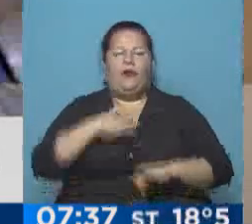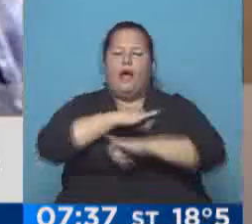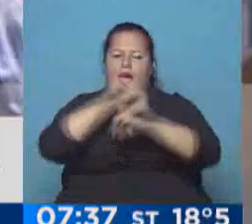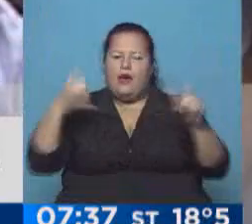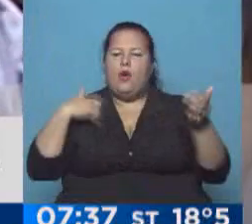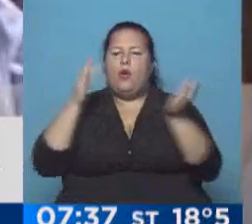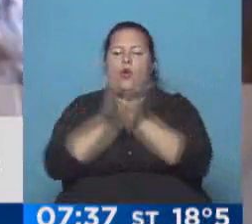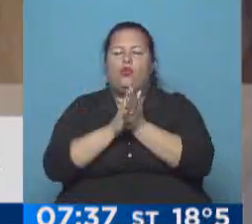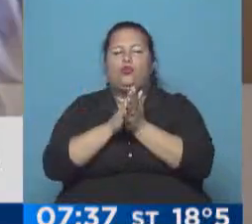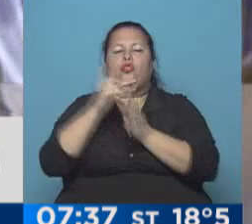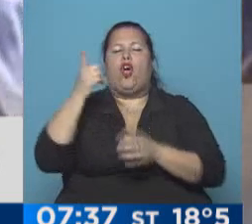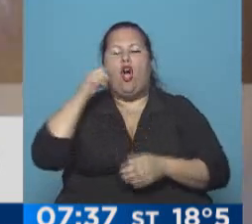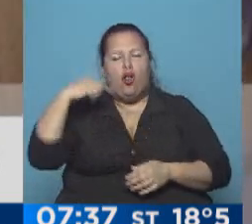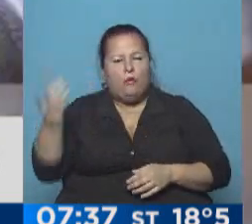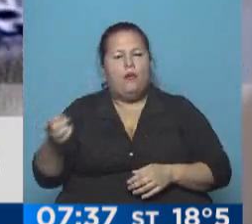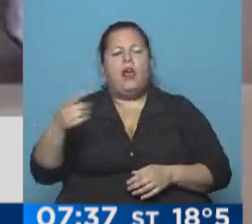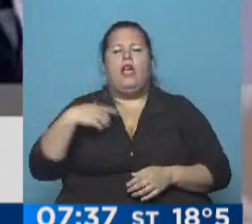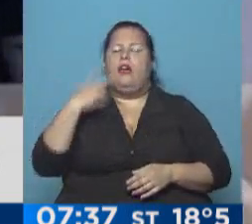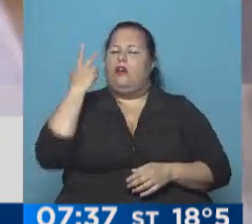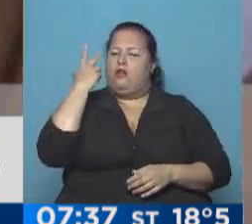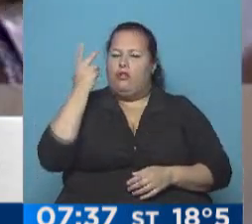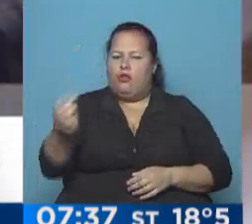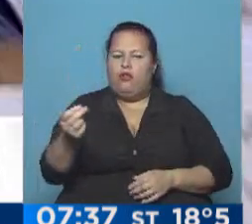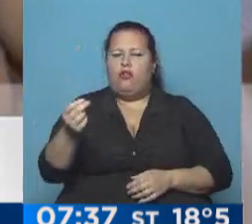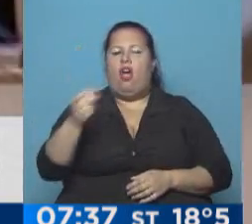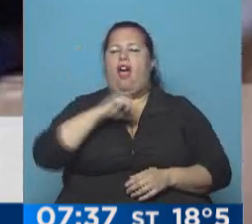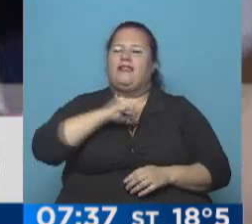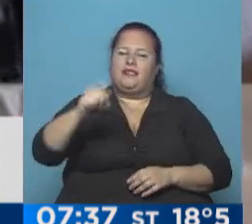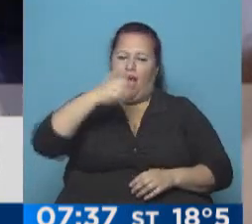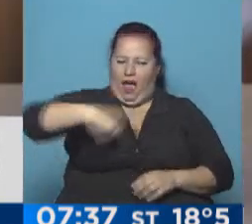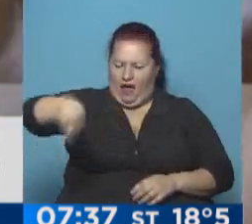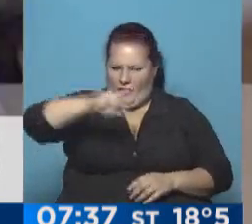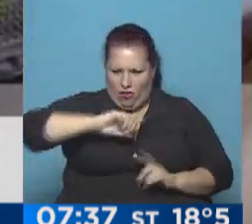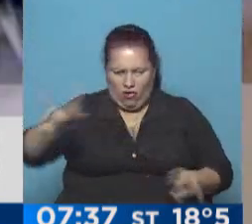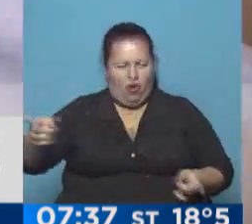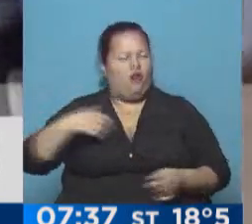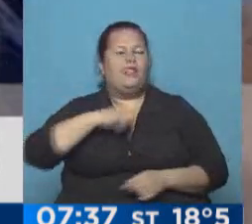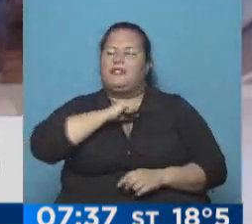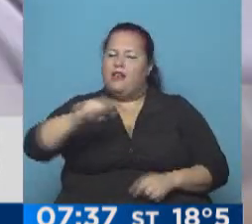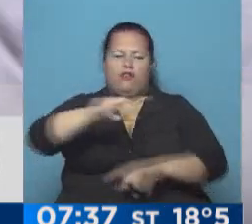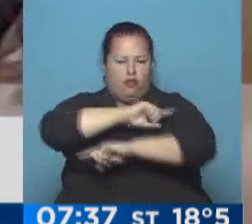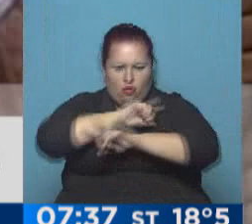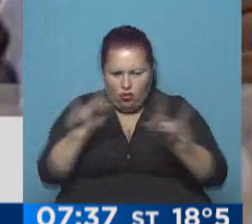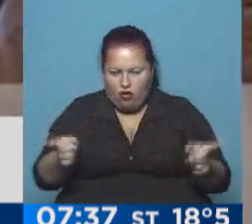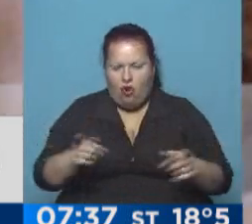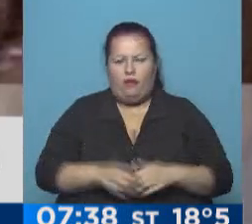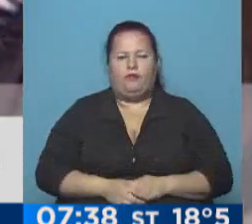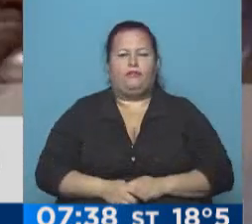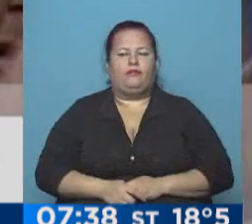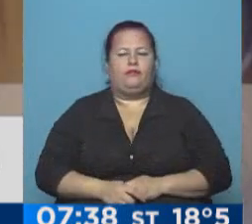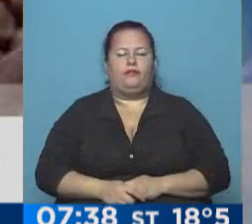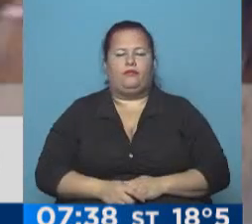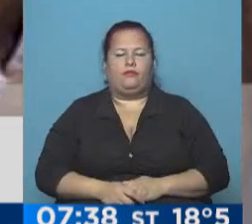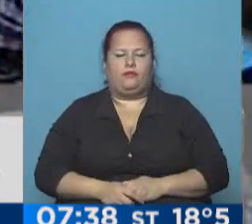Osvaldo jaldo no le vamos a fallar compañero No le vamos a